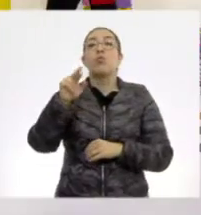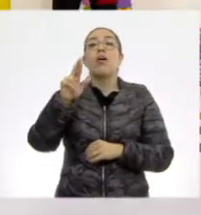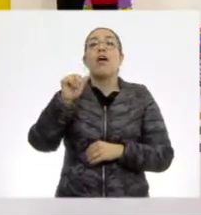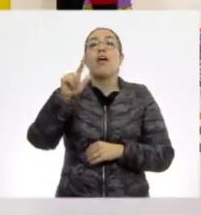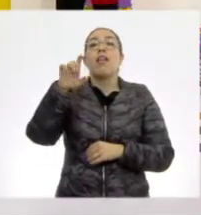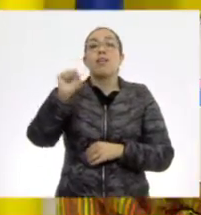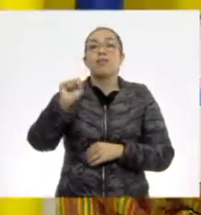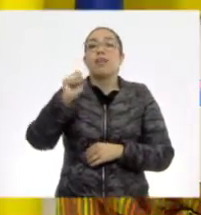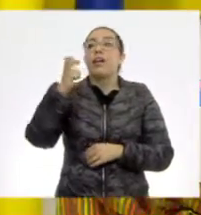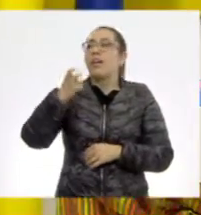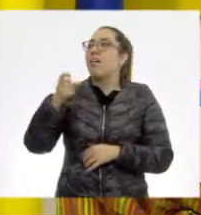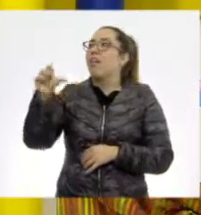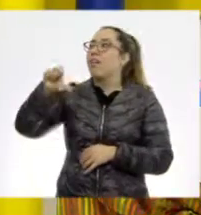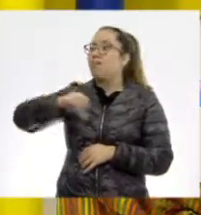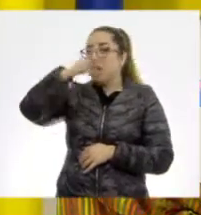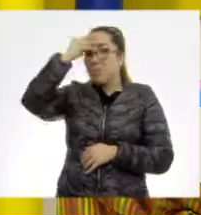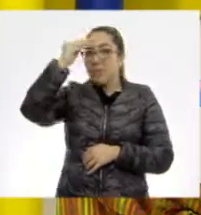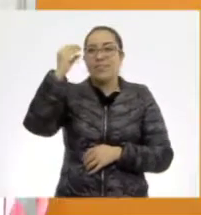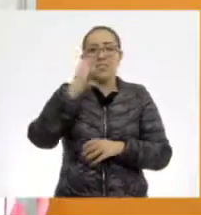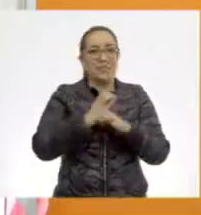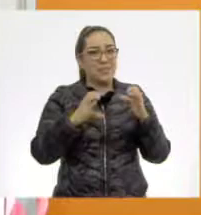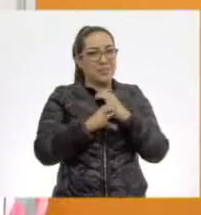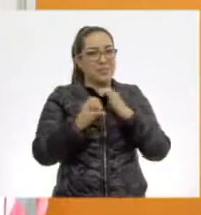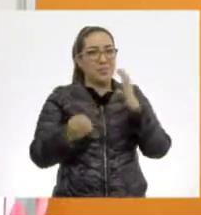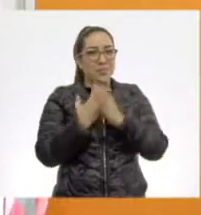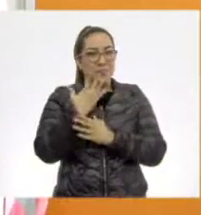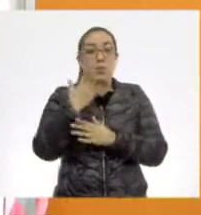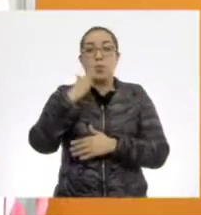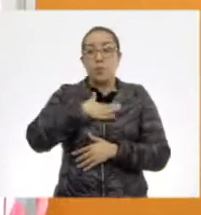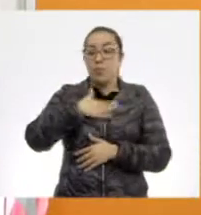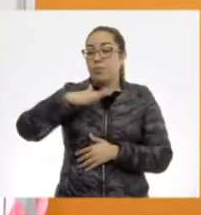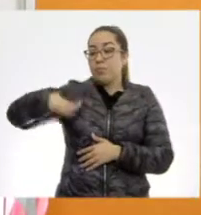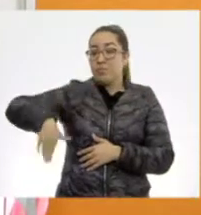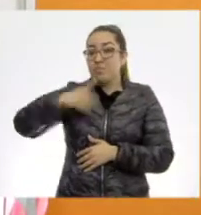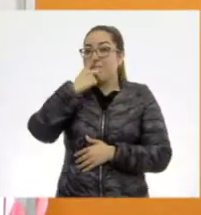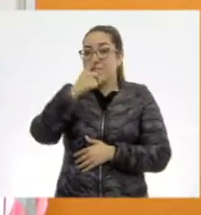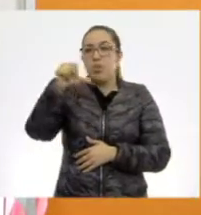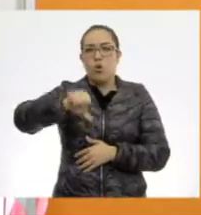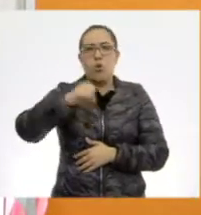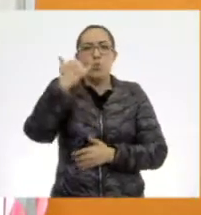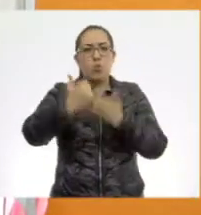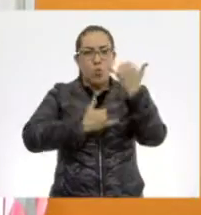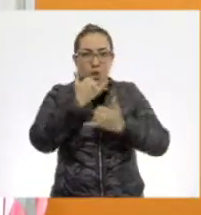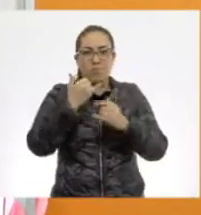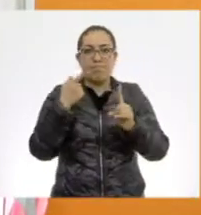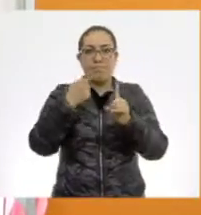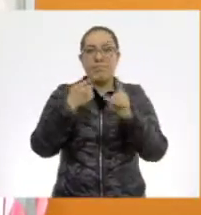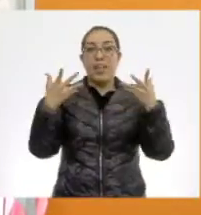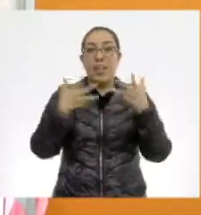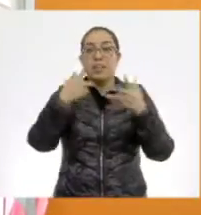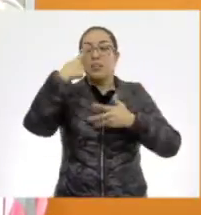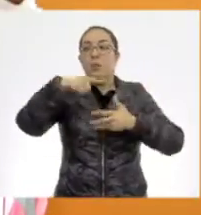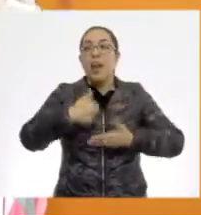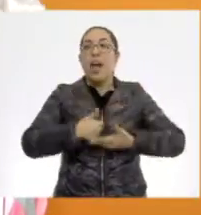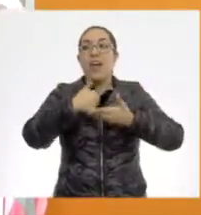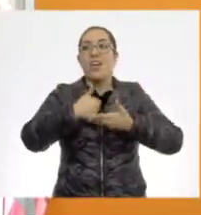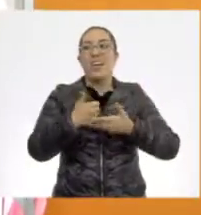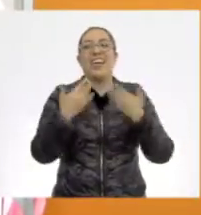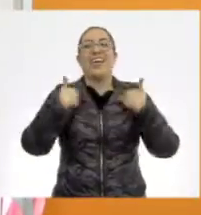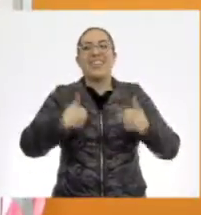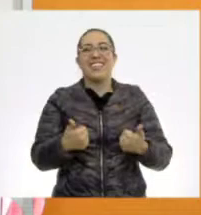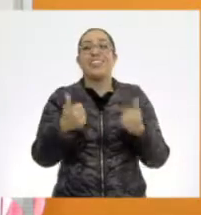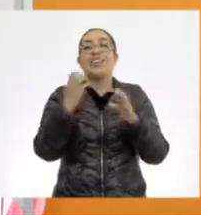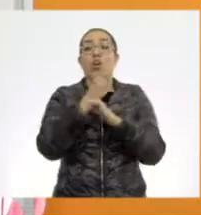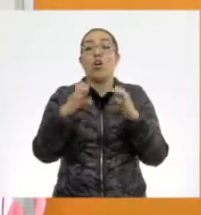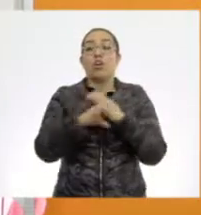hoy aprendimos otra cosa. Exacto. Bien, y como habías comentado, hoy vamos a trabajar con algunos juegos que nos van a ayudar a entender un poquito más